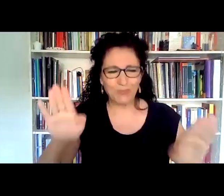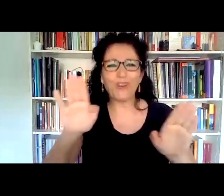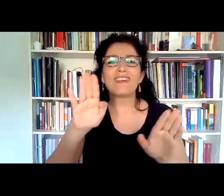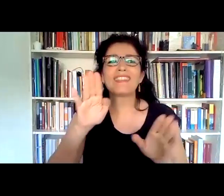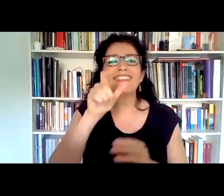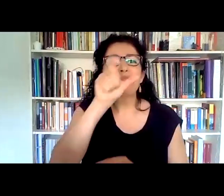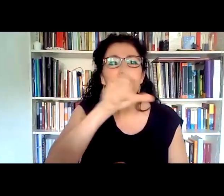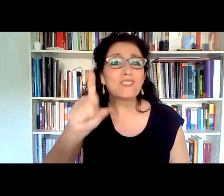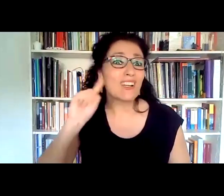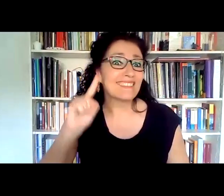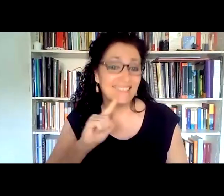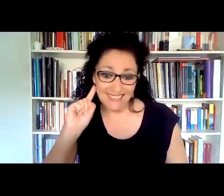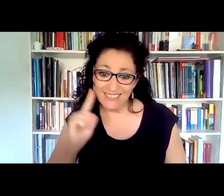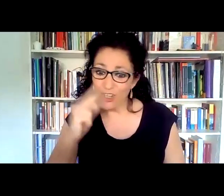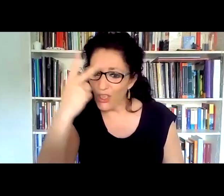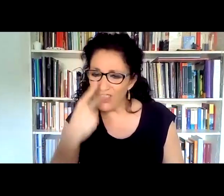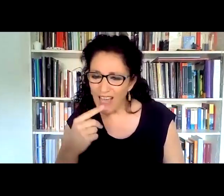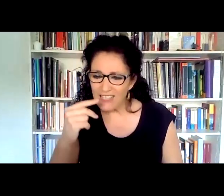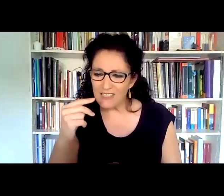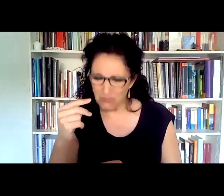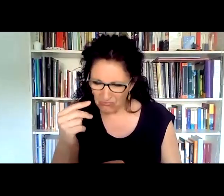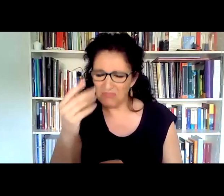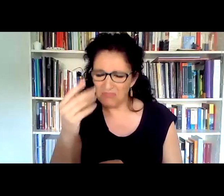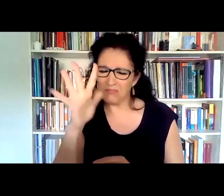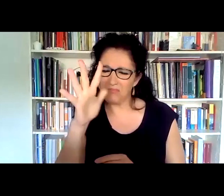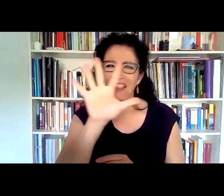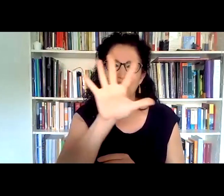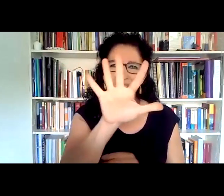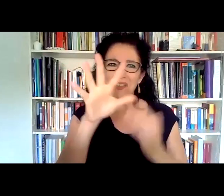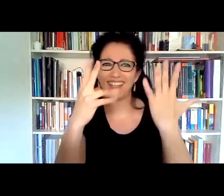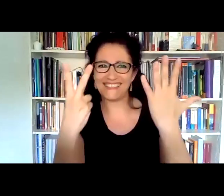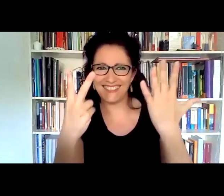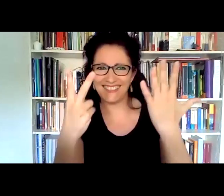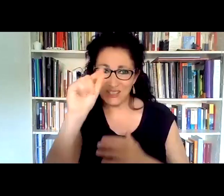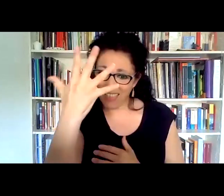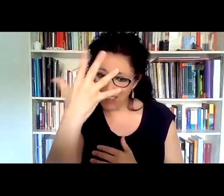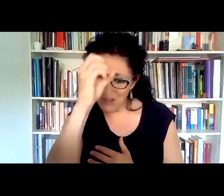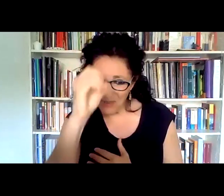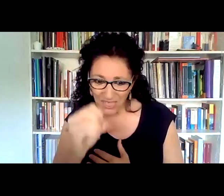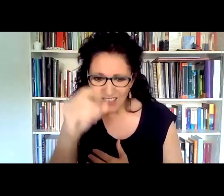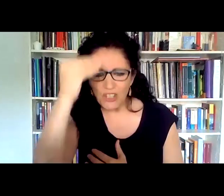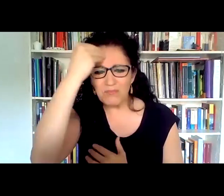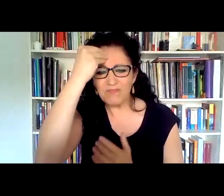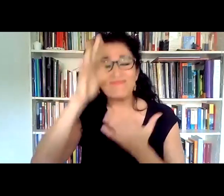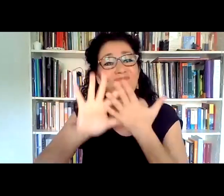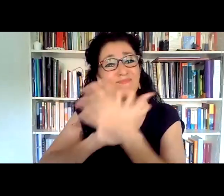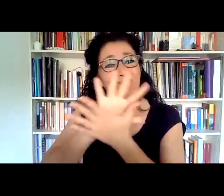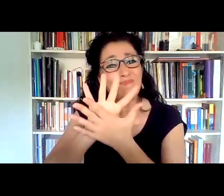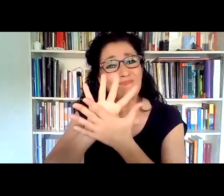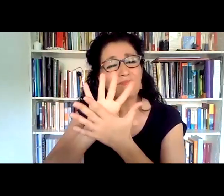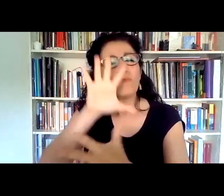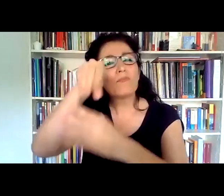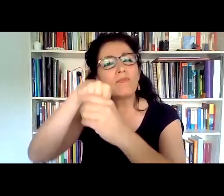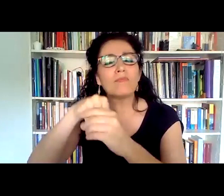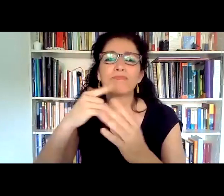En la universidad, como último índice, las personas sordas y sordociegas, casi el